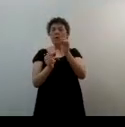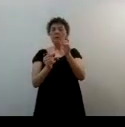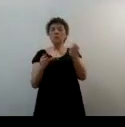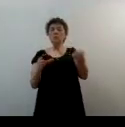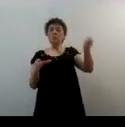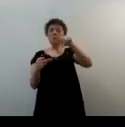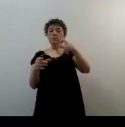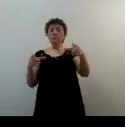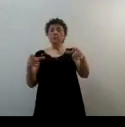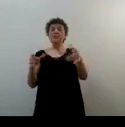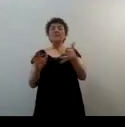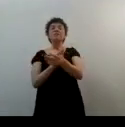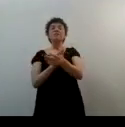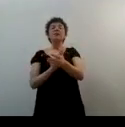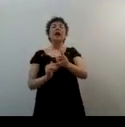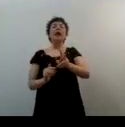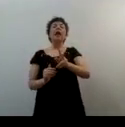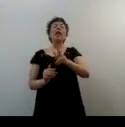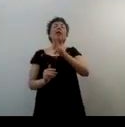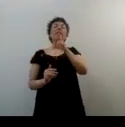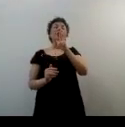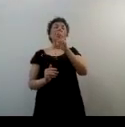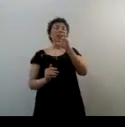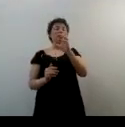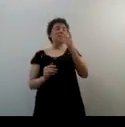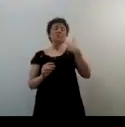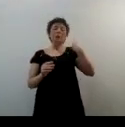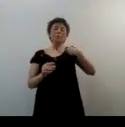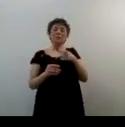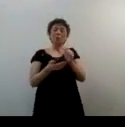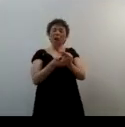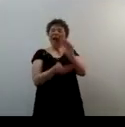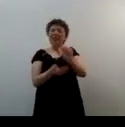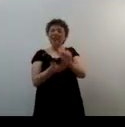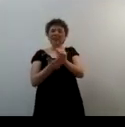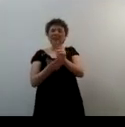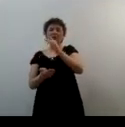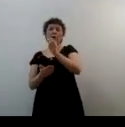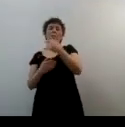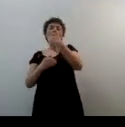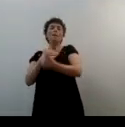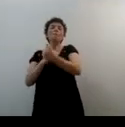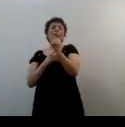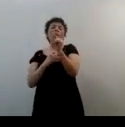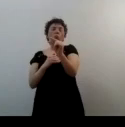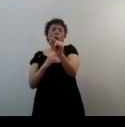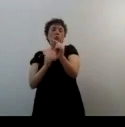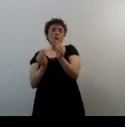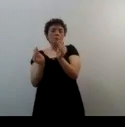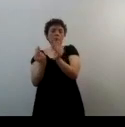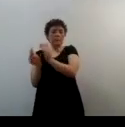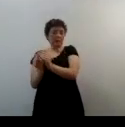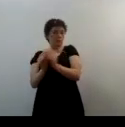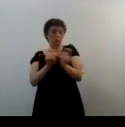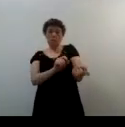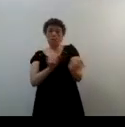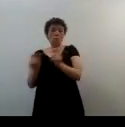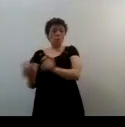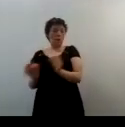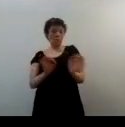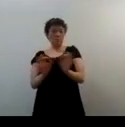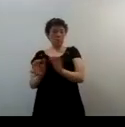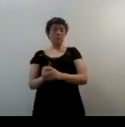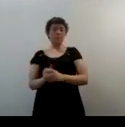son 2 hidratos, pero significa que tiene la misma cantidad de carbohidrato que 2 rebanaditas pequeñas de pan. Son equivalencias respecto al